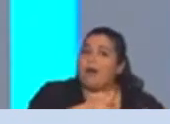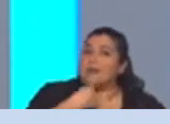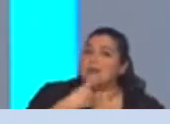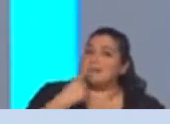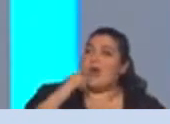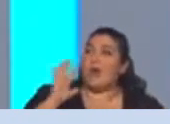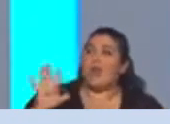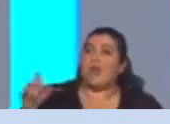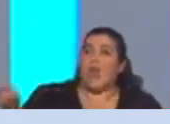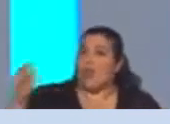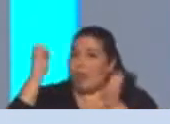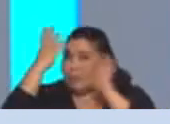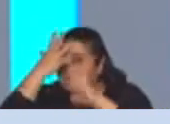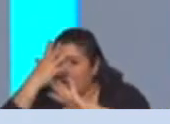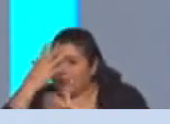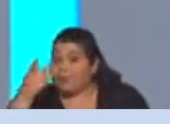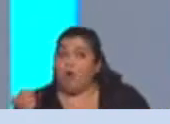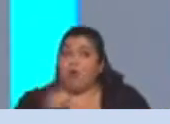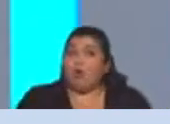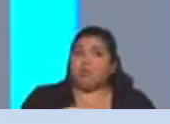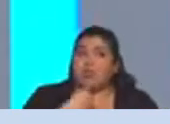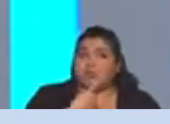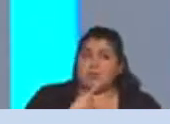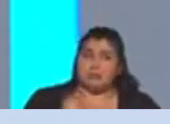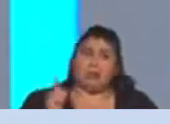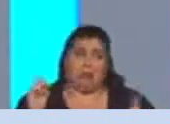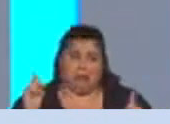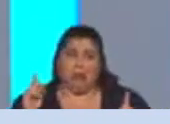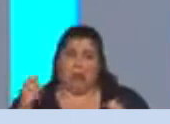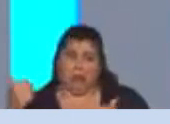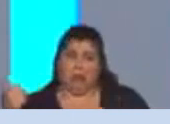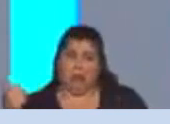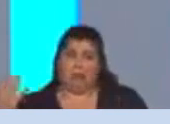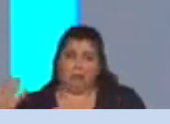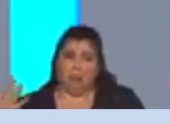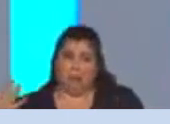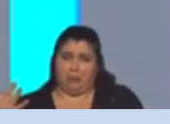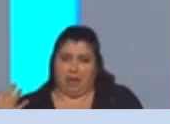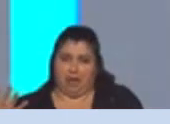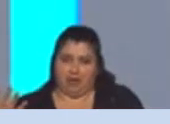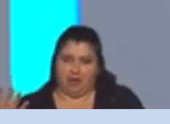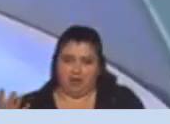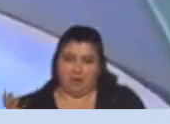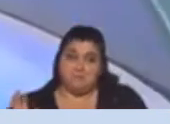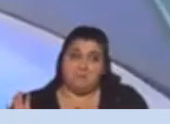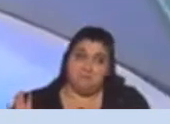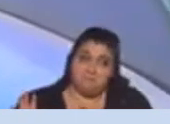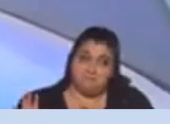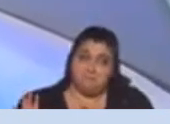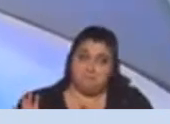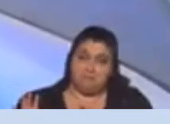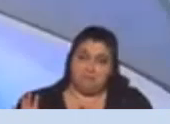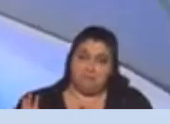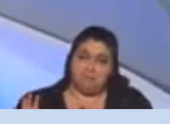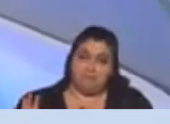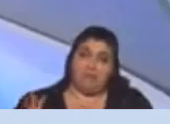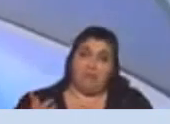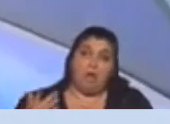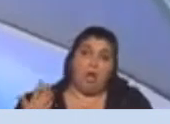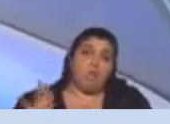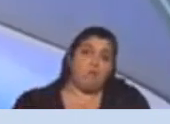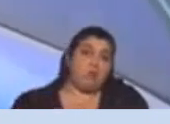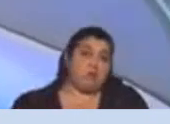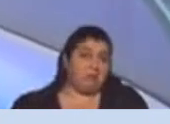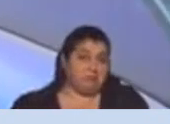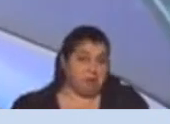estructuras y nos va a perjudicar y aquellos que dicen no yo por ahí no me va tan mal con un eh con alternativa